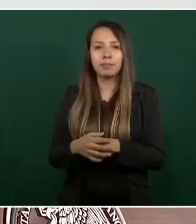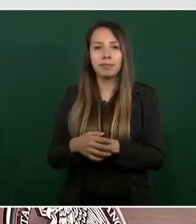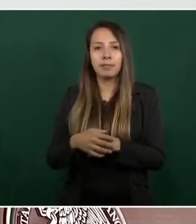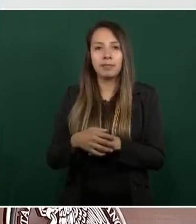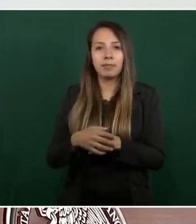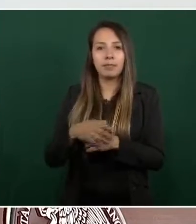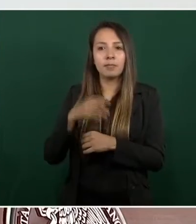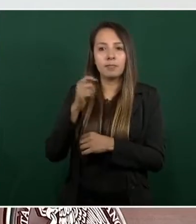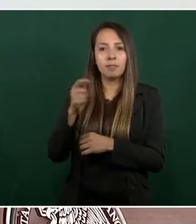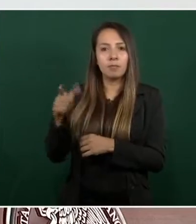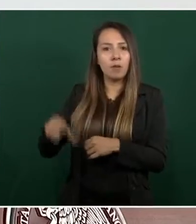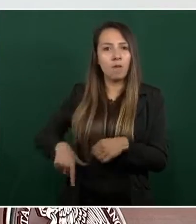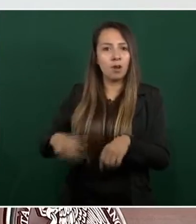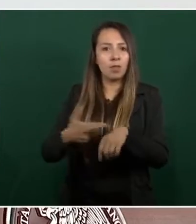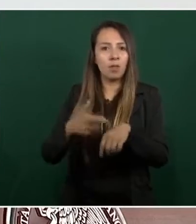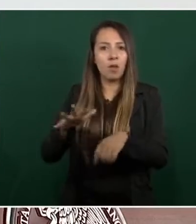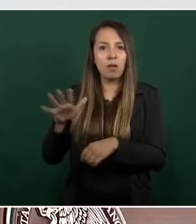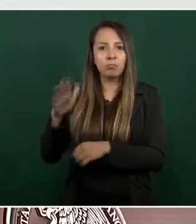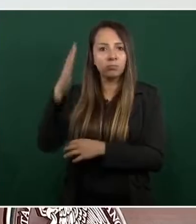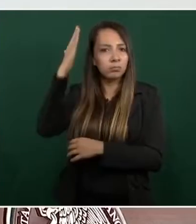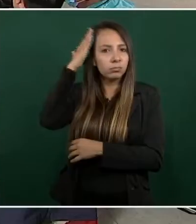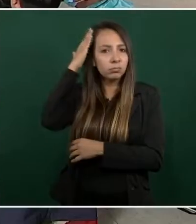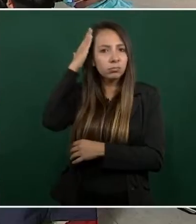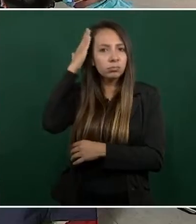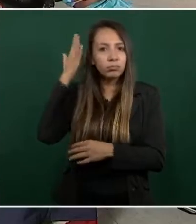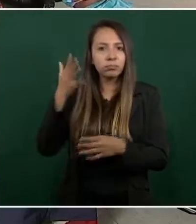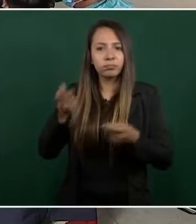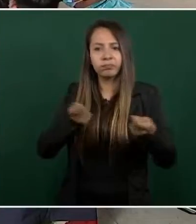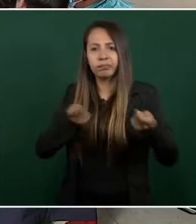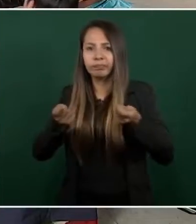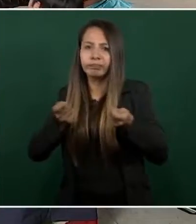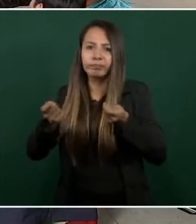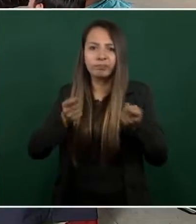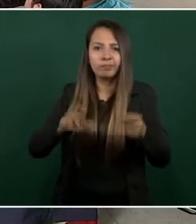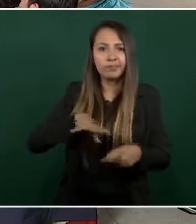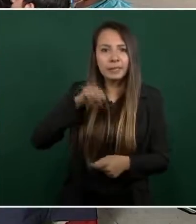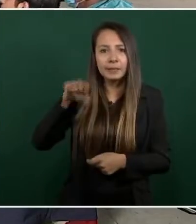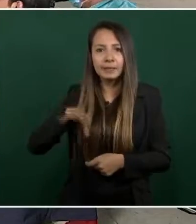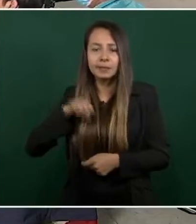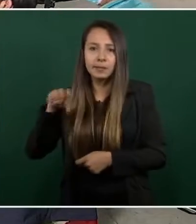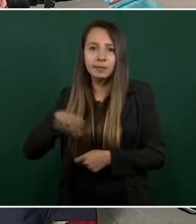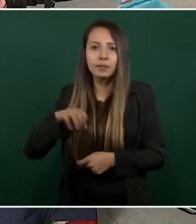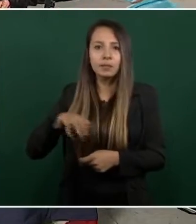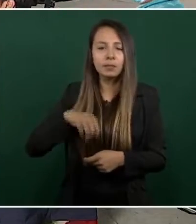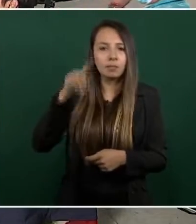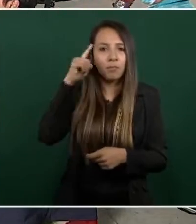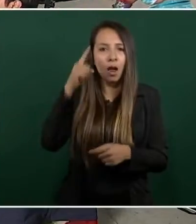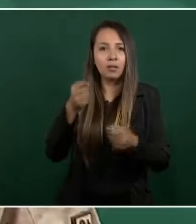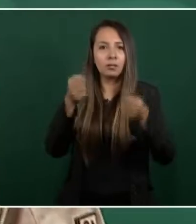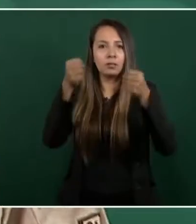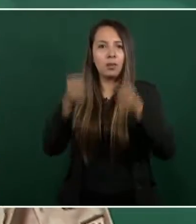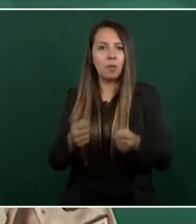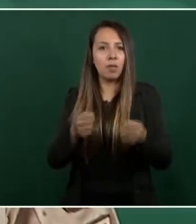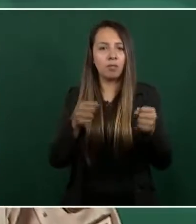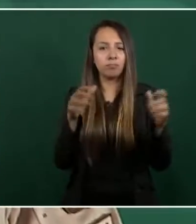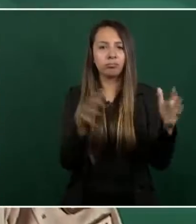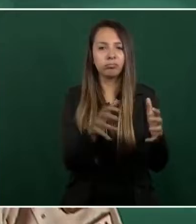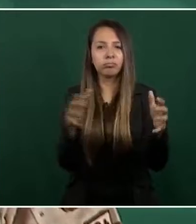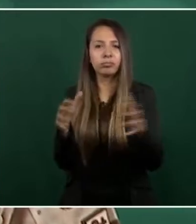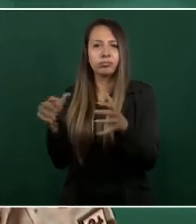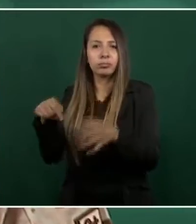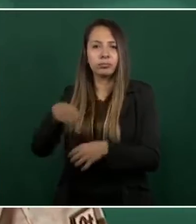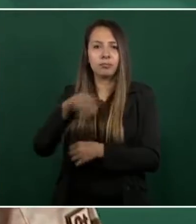la señora gobernadora coordinando todos los esfuerzos de las instancias de seguridad que participan aquí en el